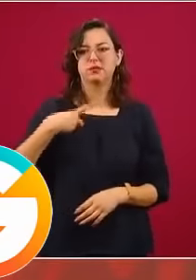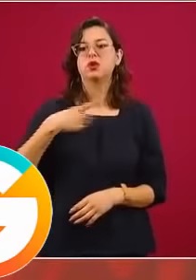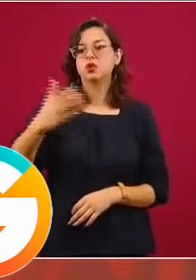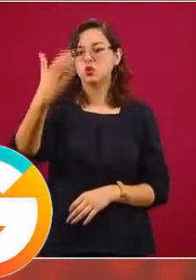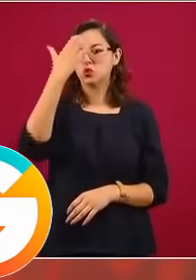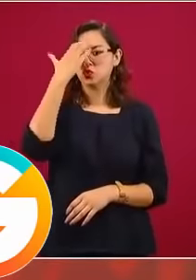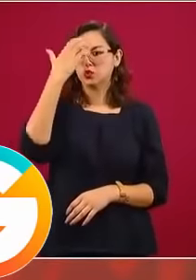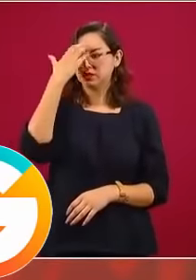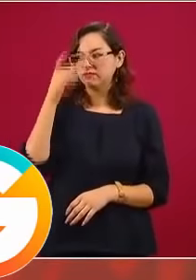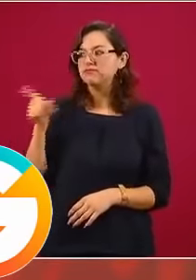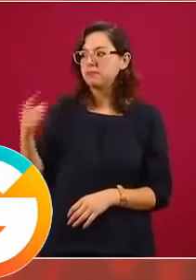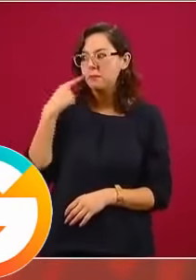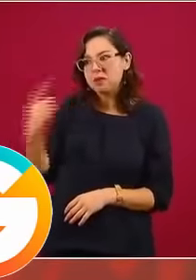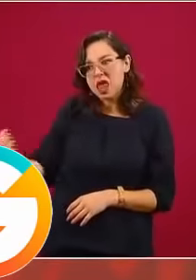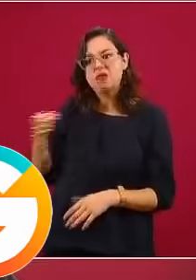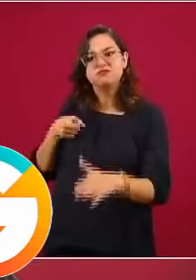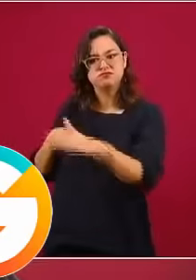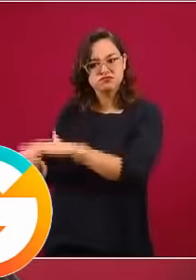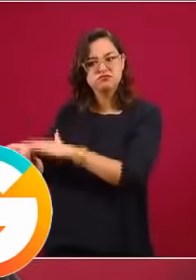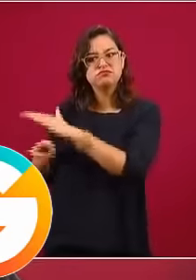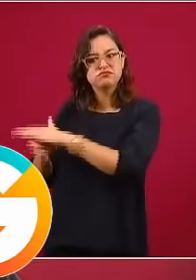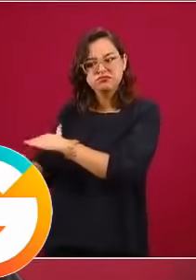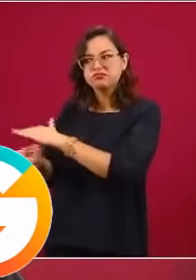de estos actos de corrupción,